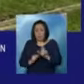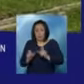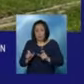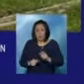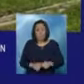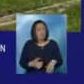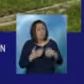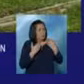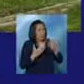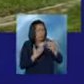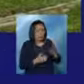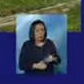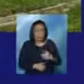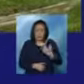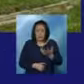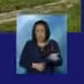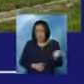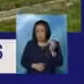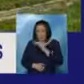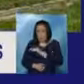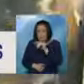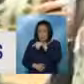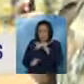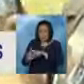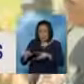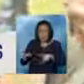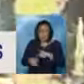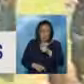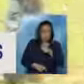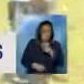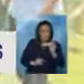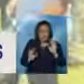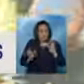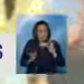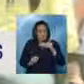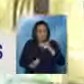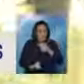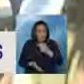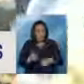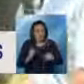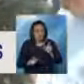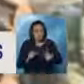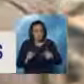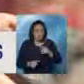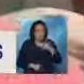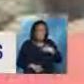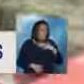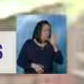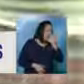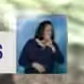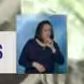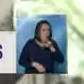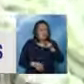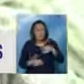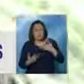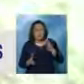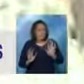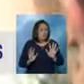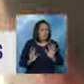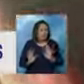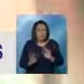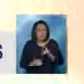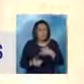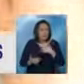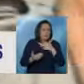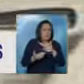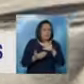bien, general, muchas gracias. Vamos a movernos aquí a este lugar porque al parecer está sacando a personas heridas. No podemos en realidad tener... A ver, vamos a tratar